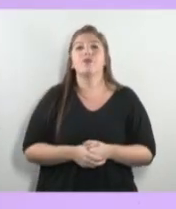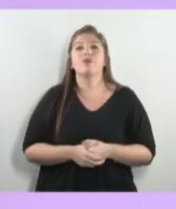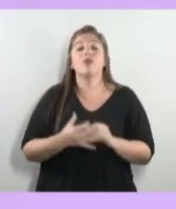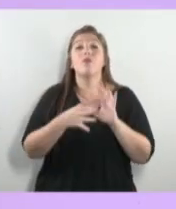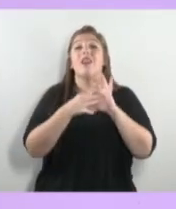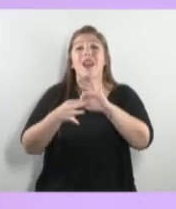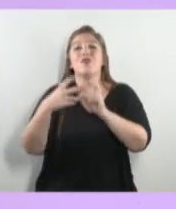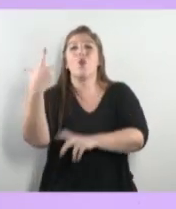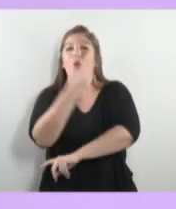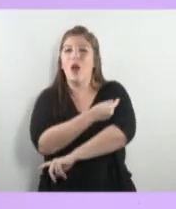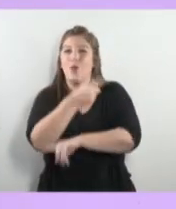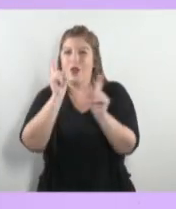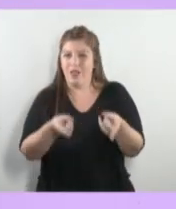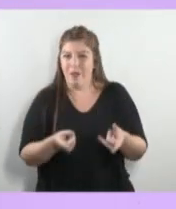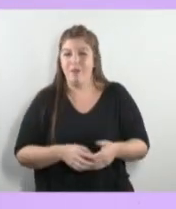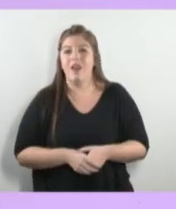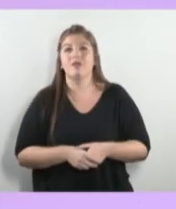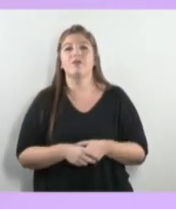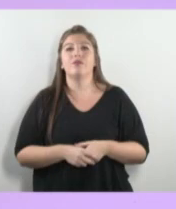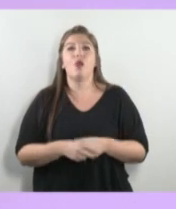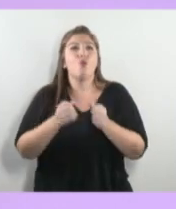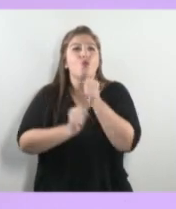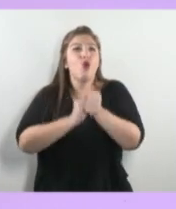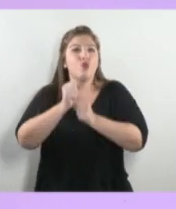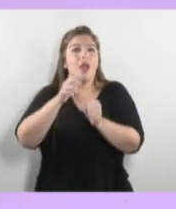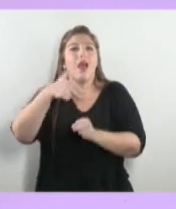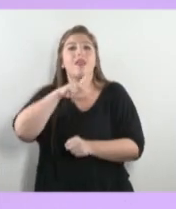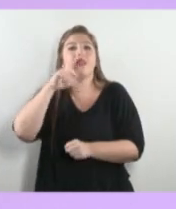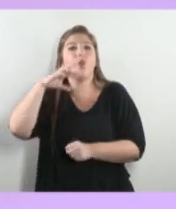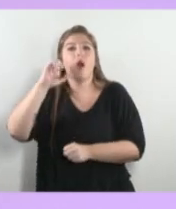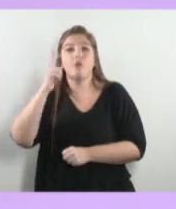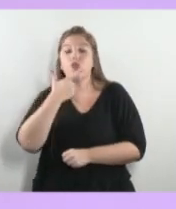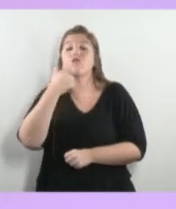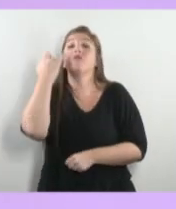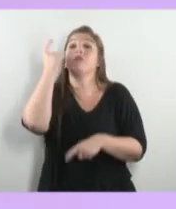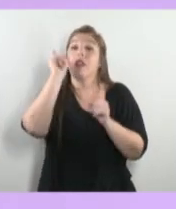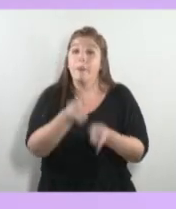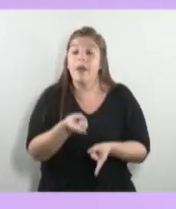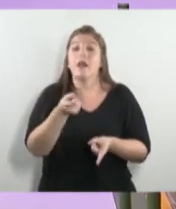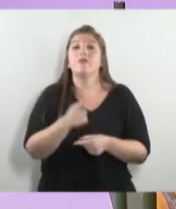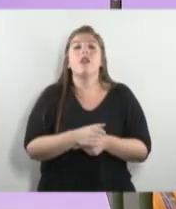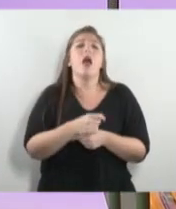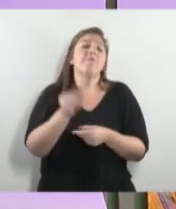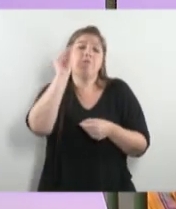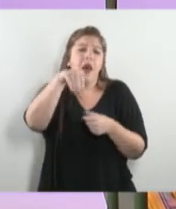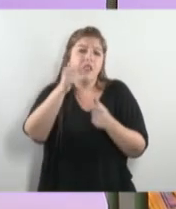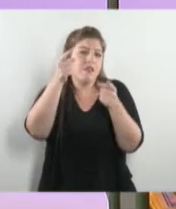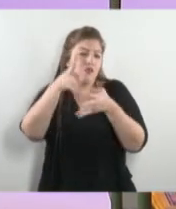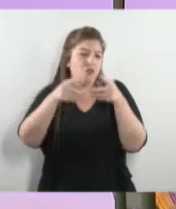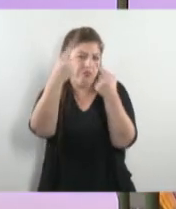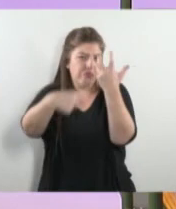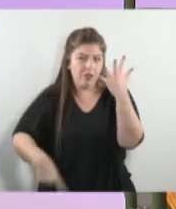con las vacunas, ¿no? Claro. La producción de anticuerpos. Y después, para citar, hay más funciones, pero sí, para no